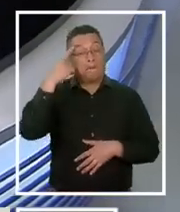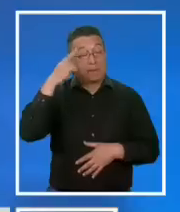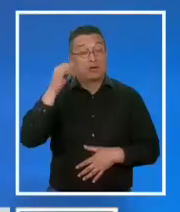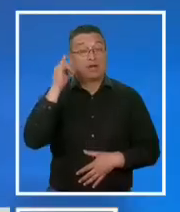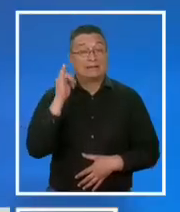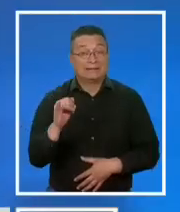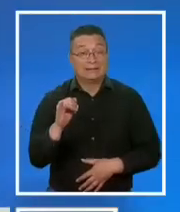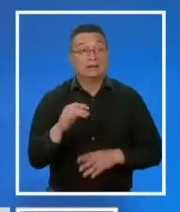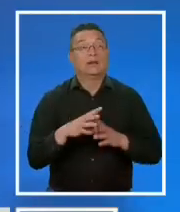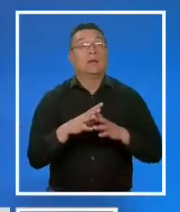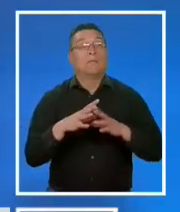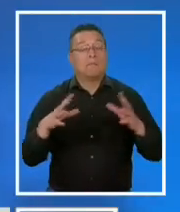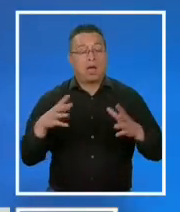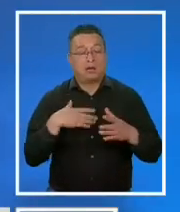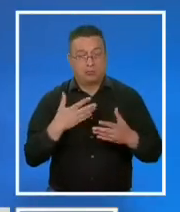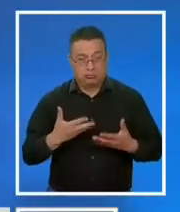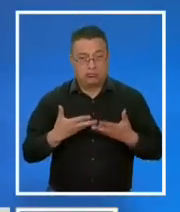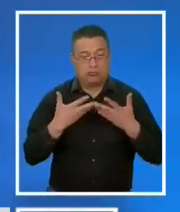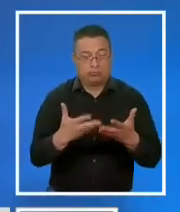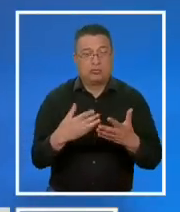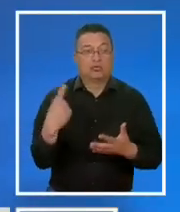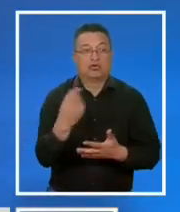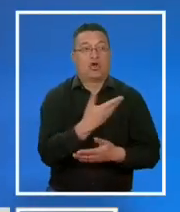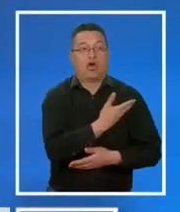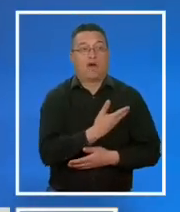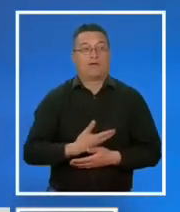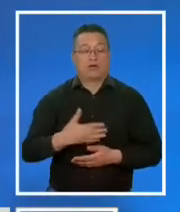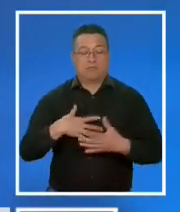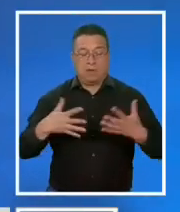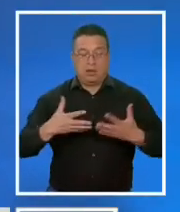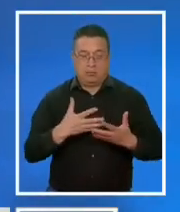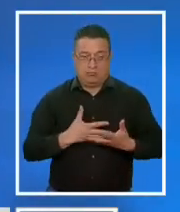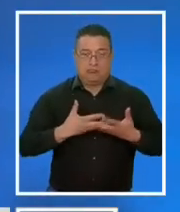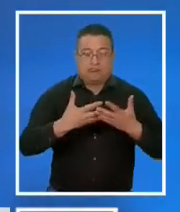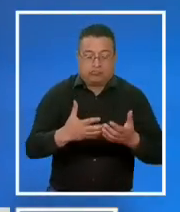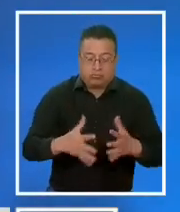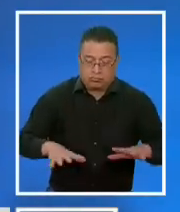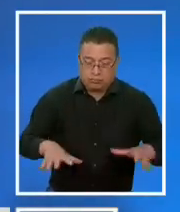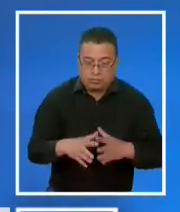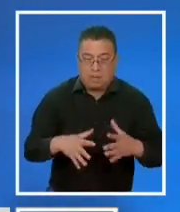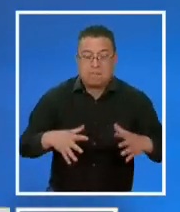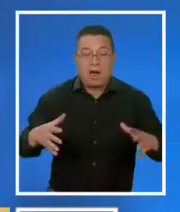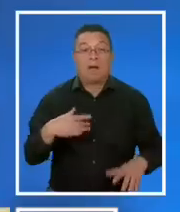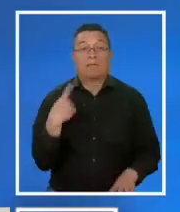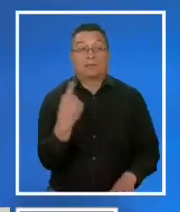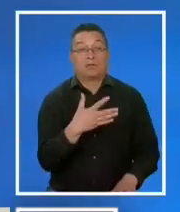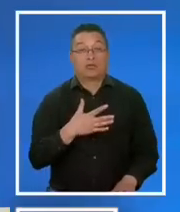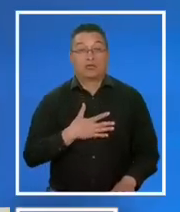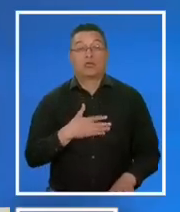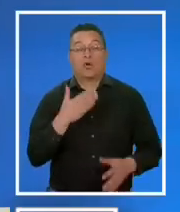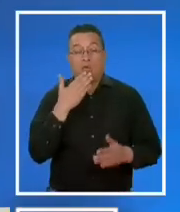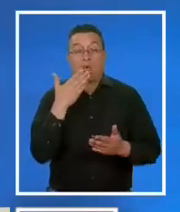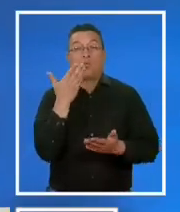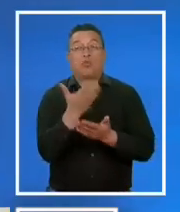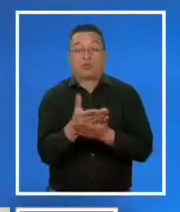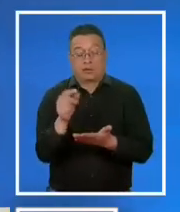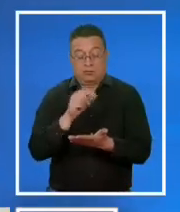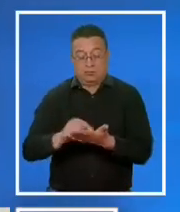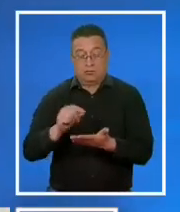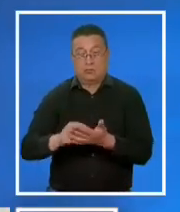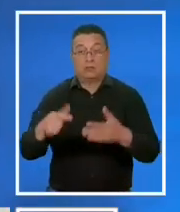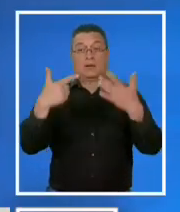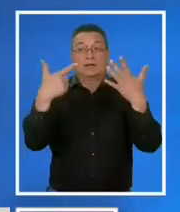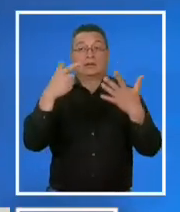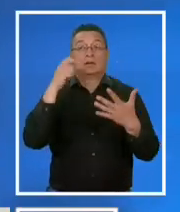lo que hemos puesto mucho más de nuestra parte somos los de la alianza de gobierno estuvimos nosotros llevamos la propuesta escrita el